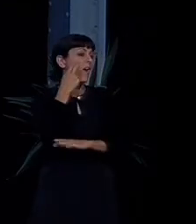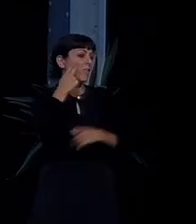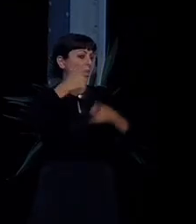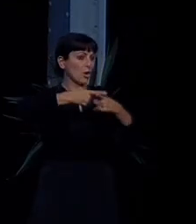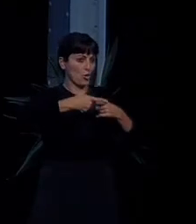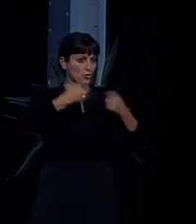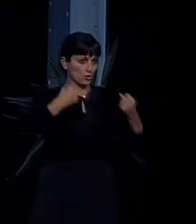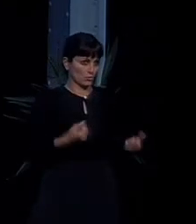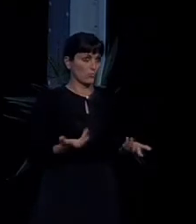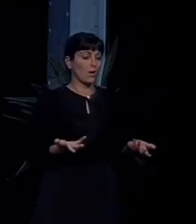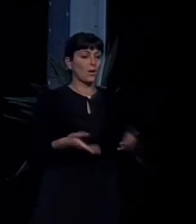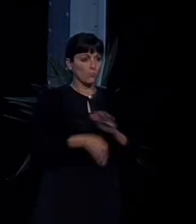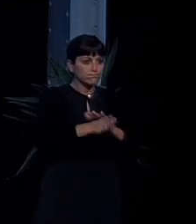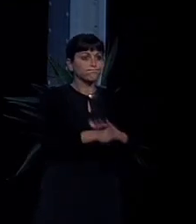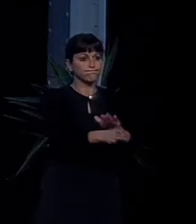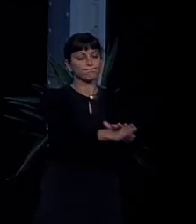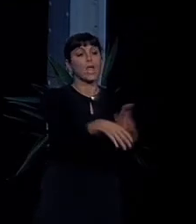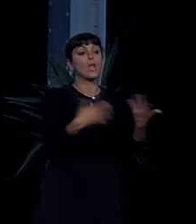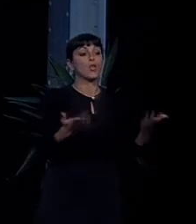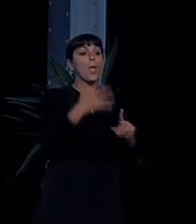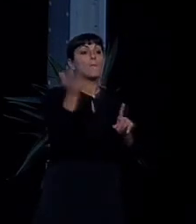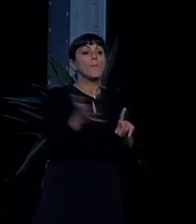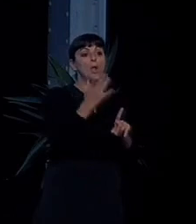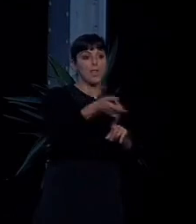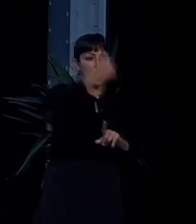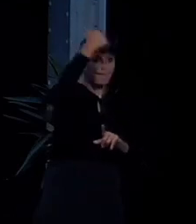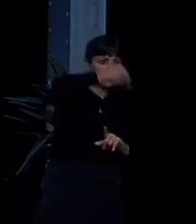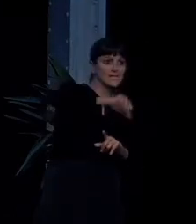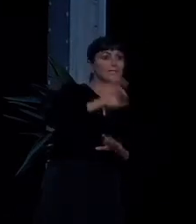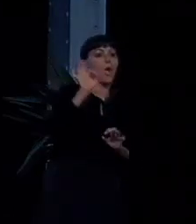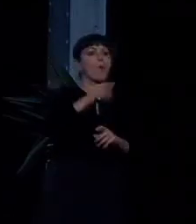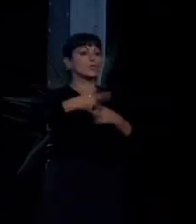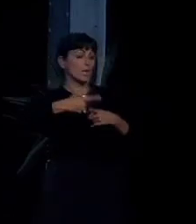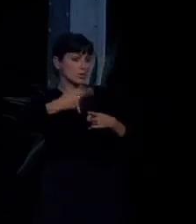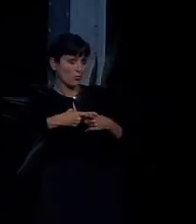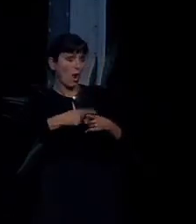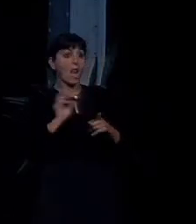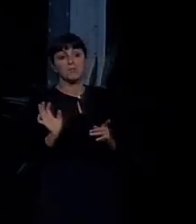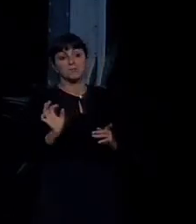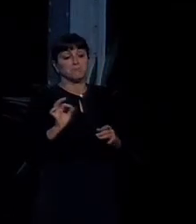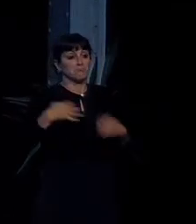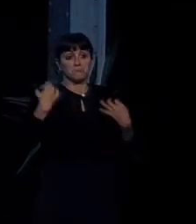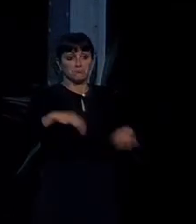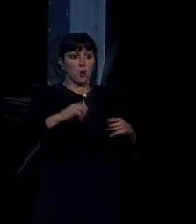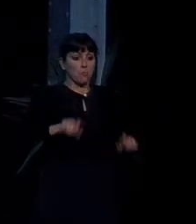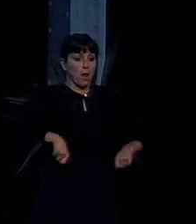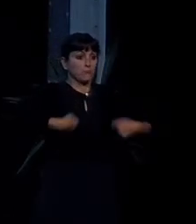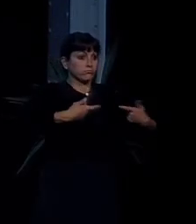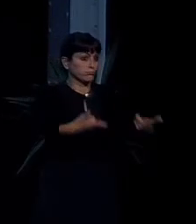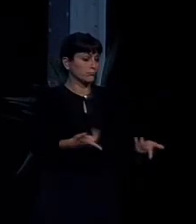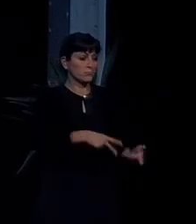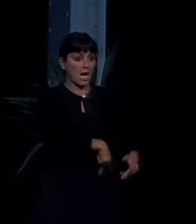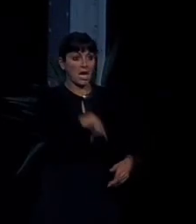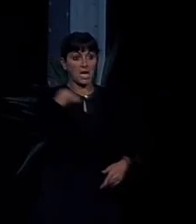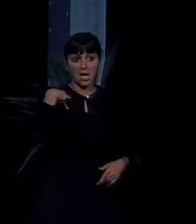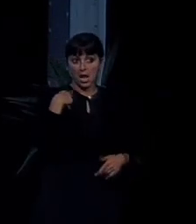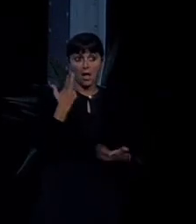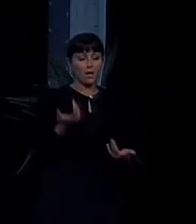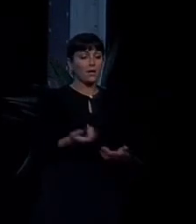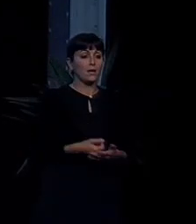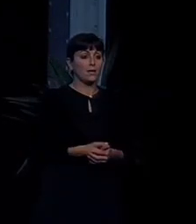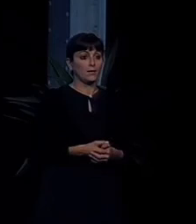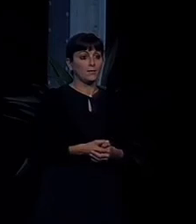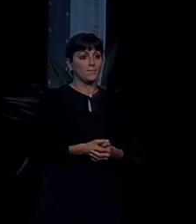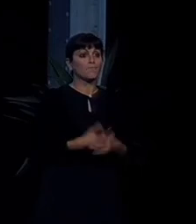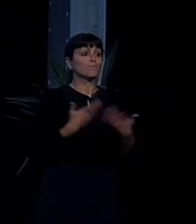lo tanto, la violencia machista y sexual es una dinámica general que se encuentra materializada en las prácticas y en las